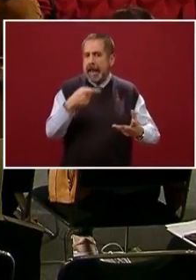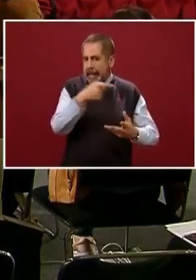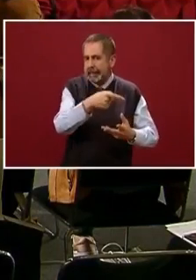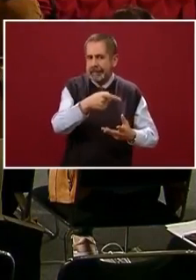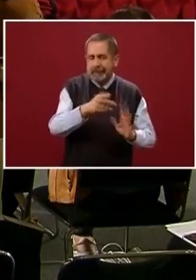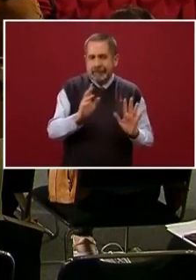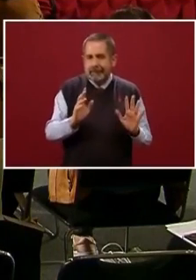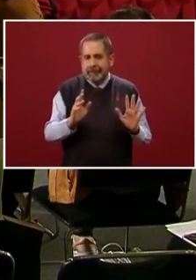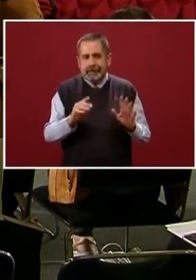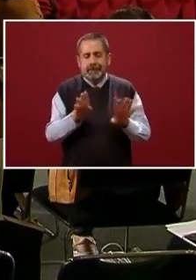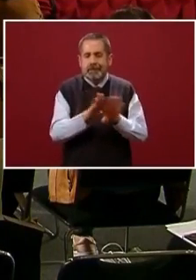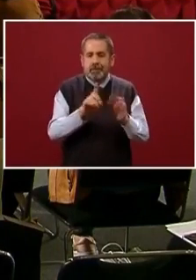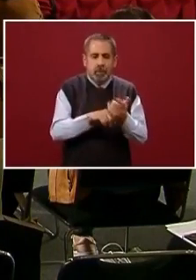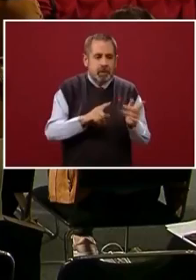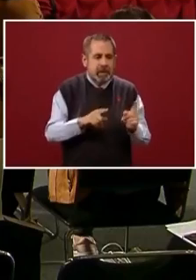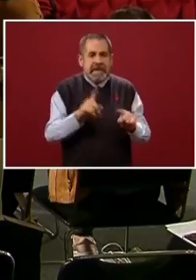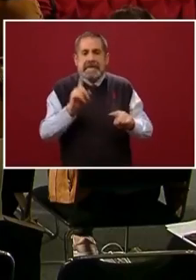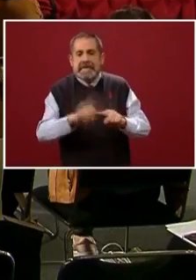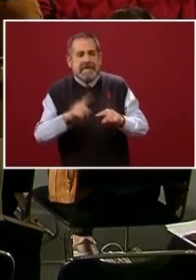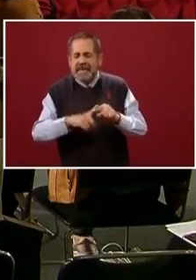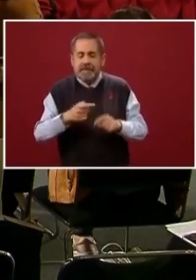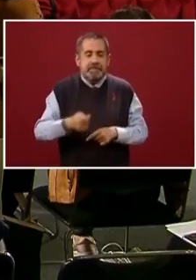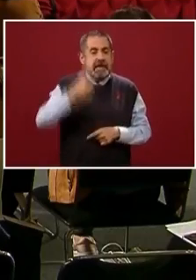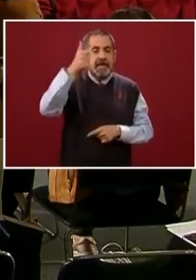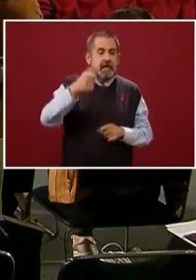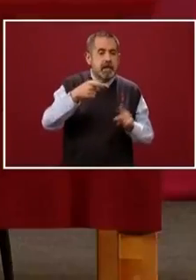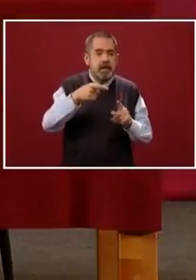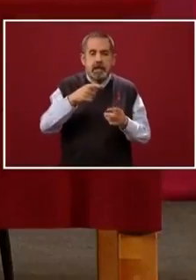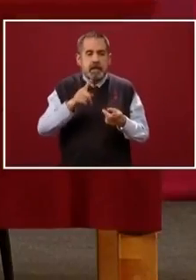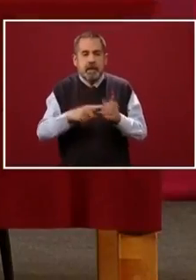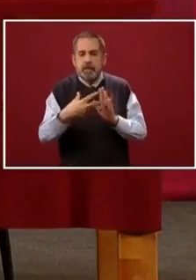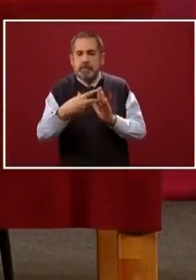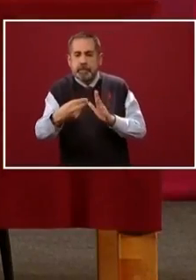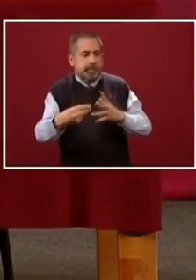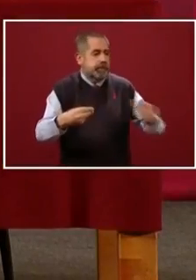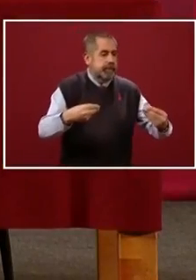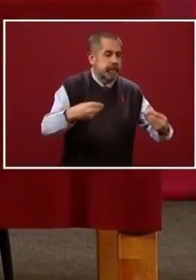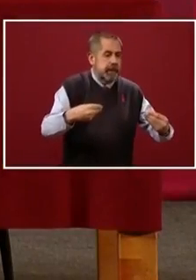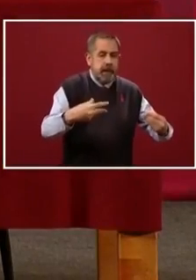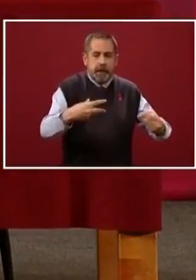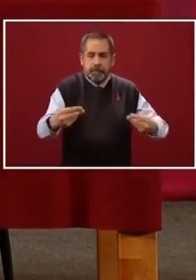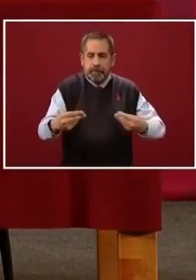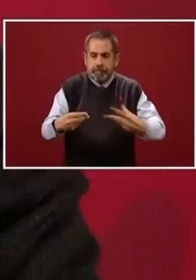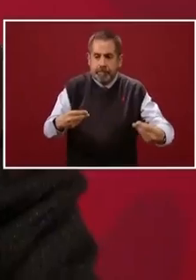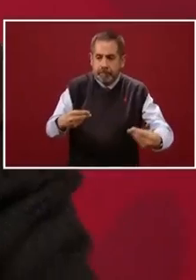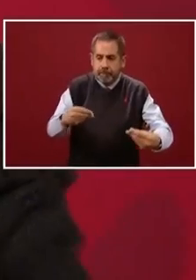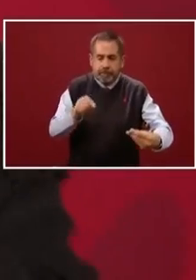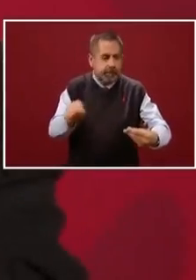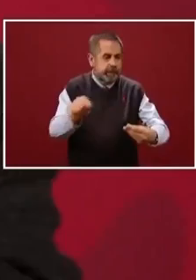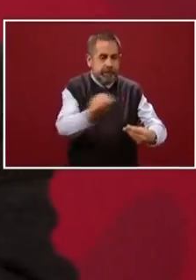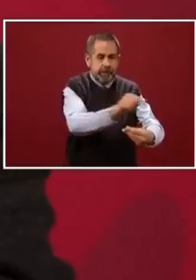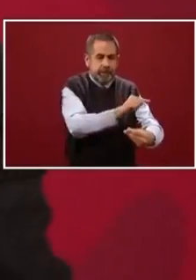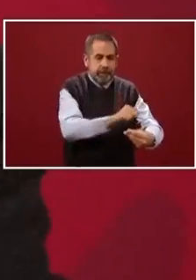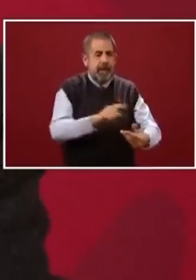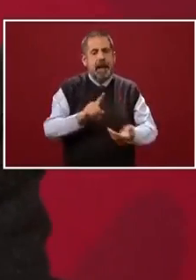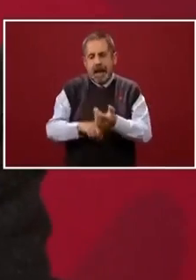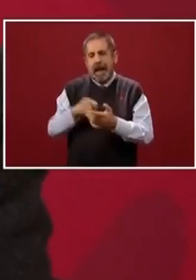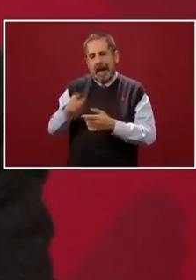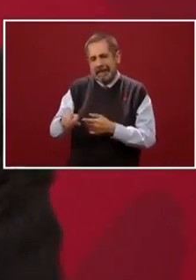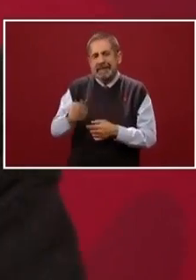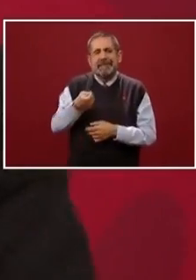transmisión donde no se puede rastrear quién fue la persona contagiante, entonces ya empieza a reconocerse un patrón de